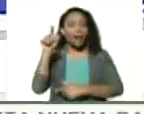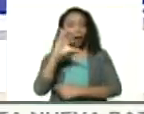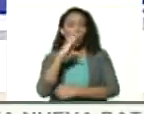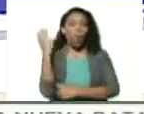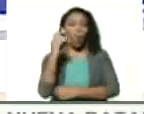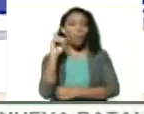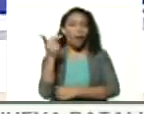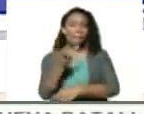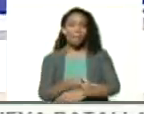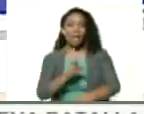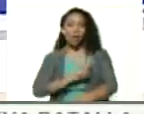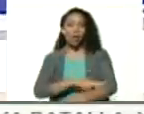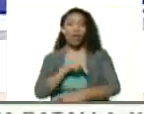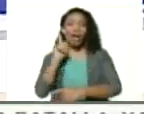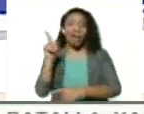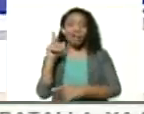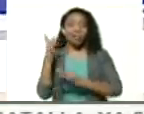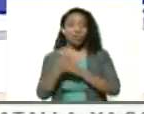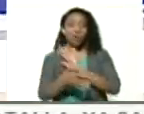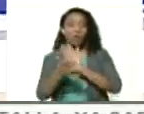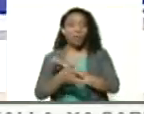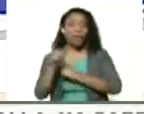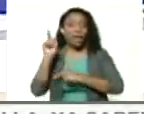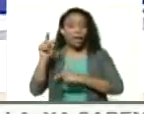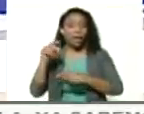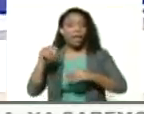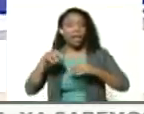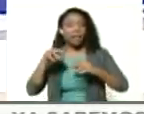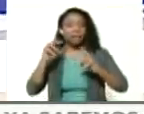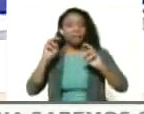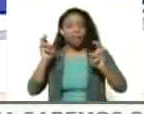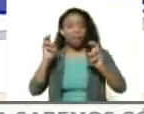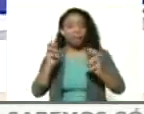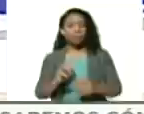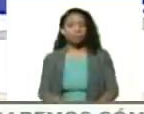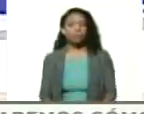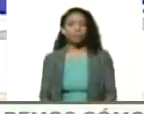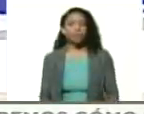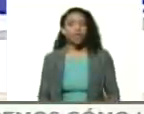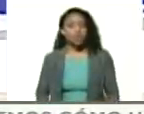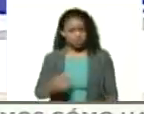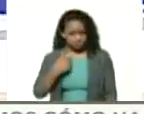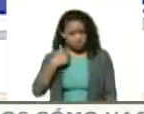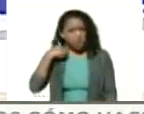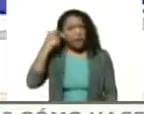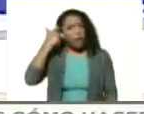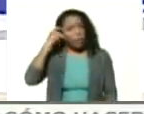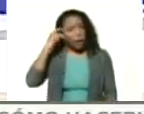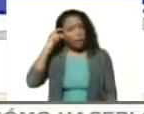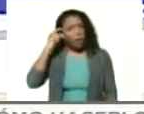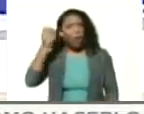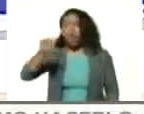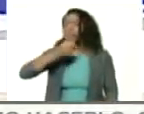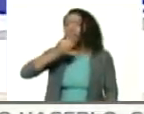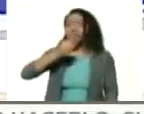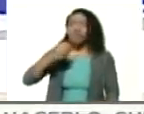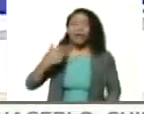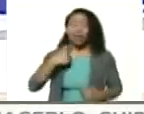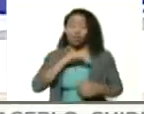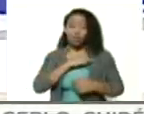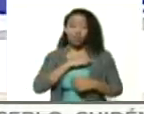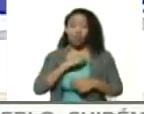la peor acepción oligárquica del término. Yo lo recuerdo, una rueda de prensa que nos